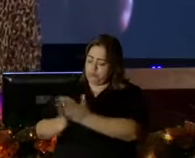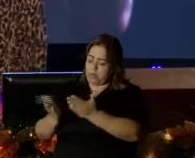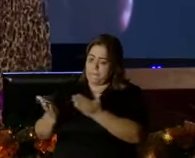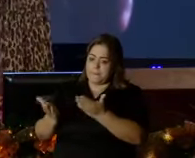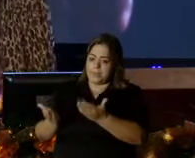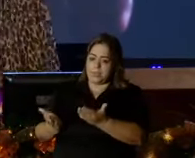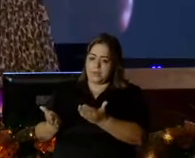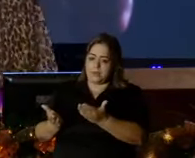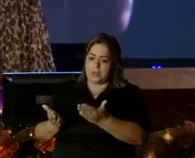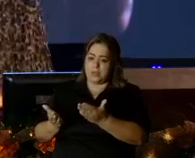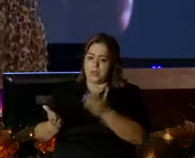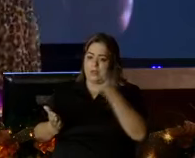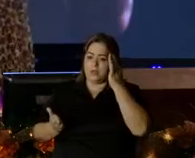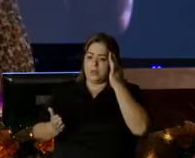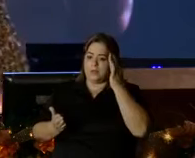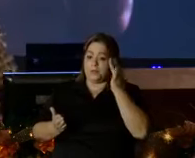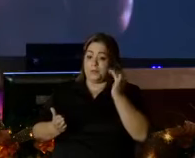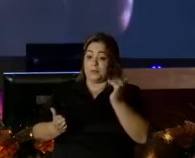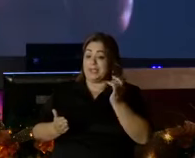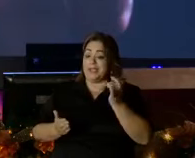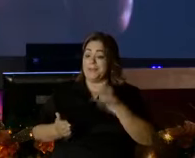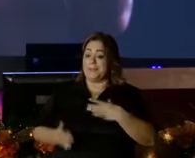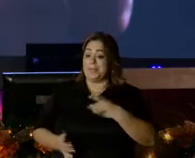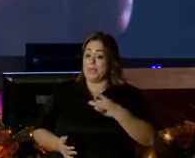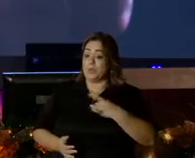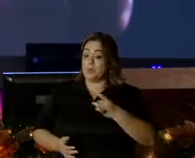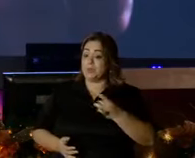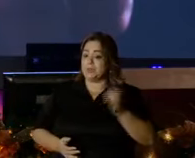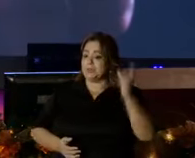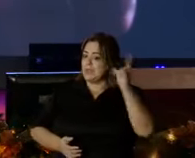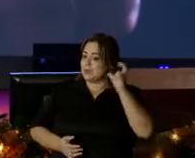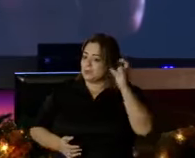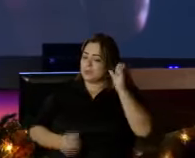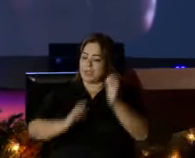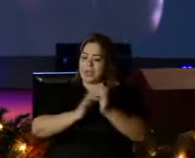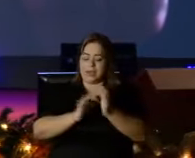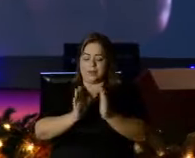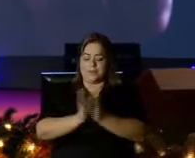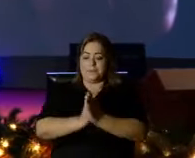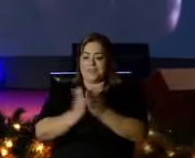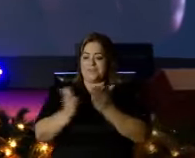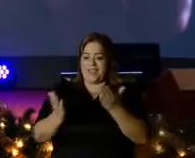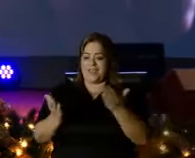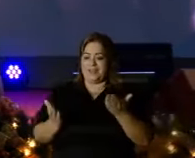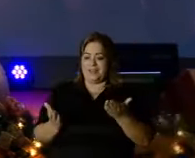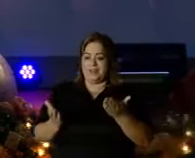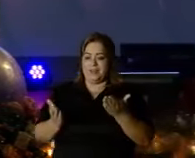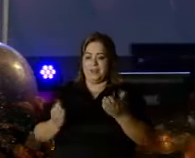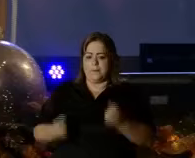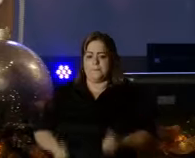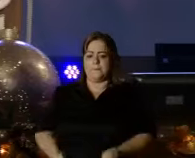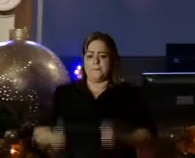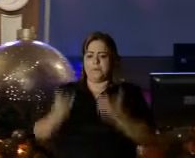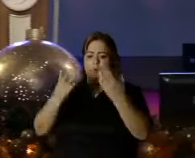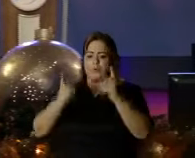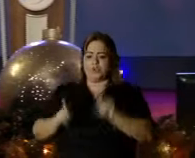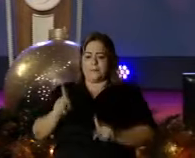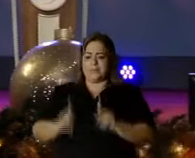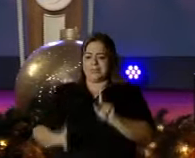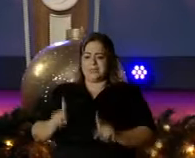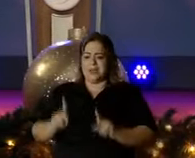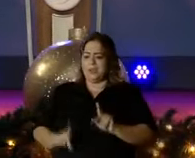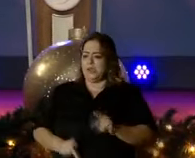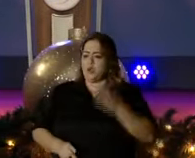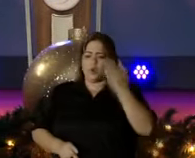es la bendición de los teléfonos, que habla y todo. Y de momento el Señor me dice, mucha gente no sabe quién es